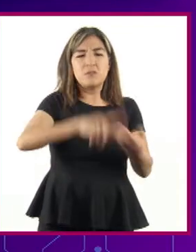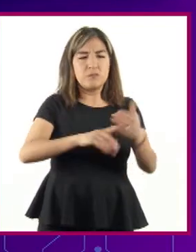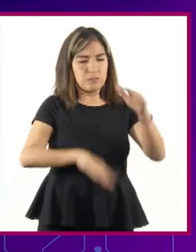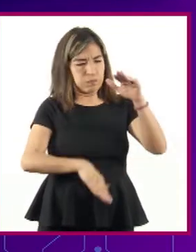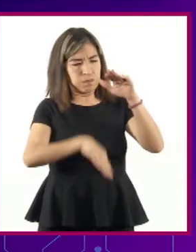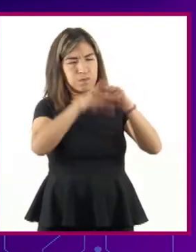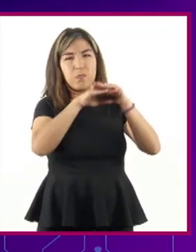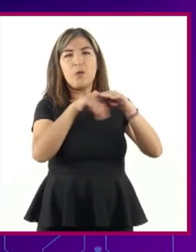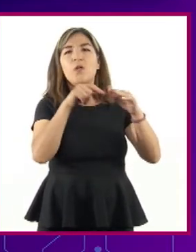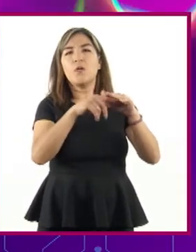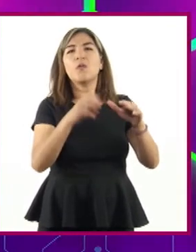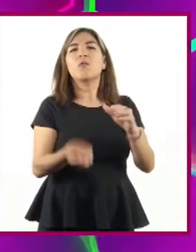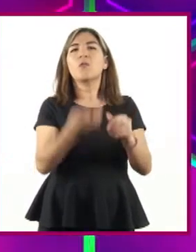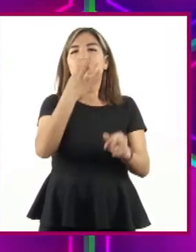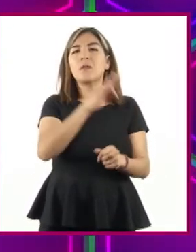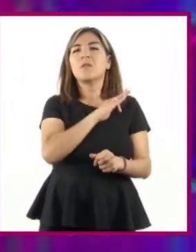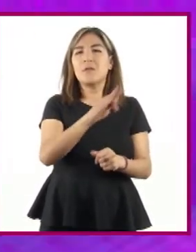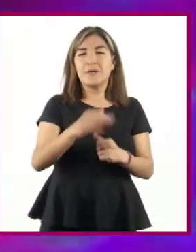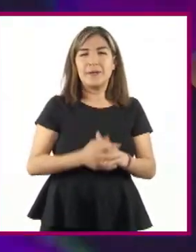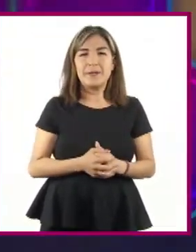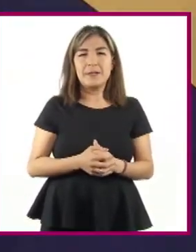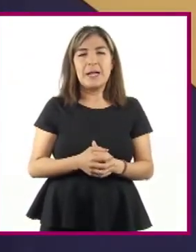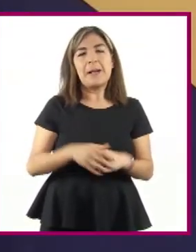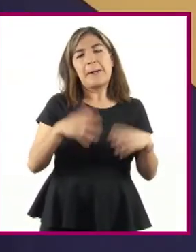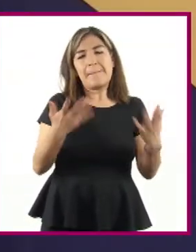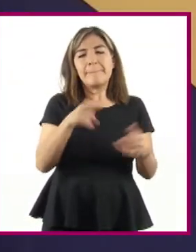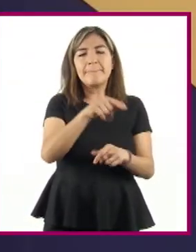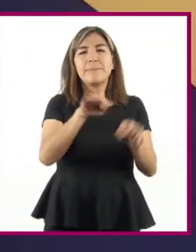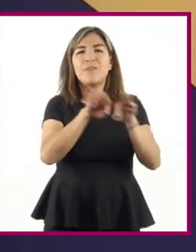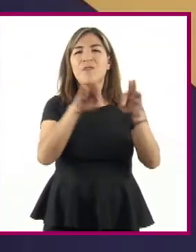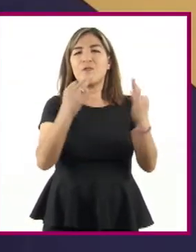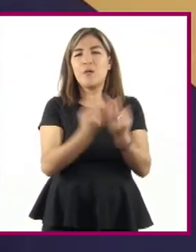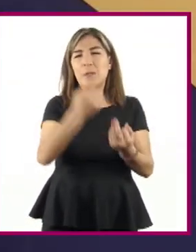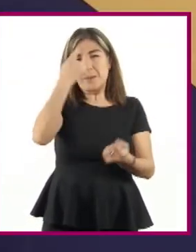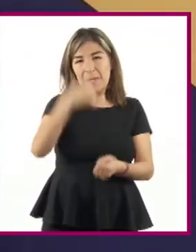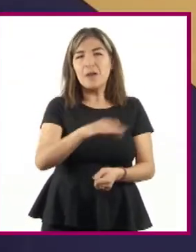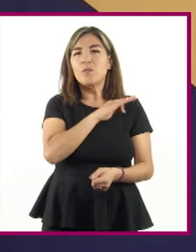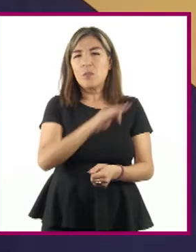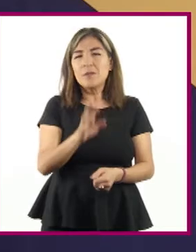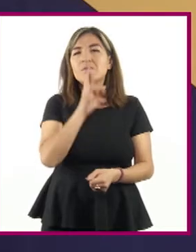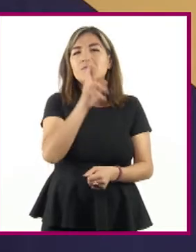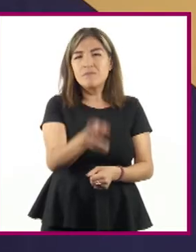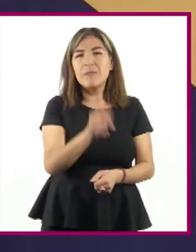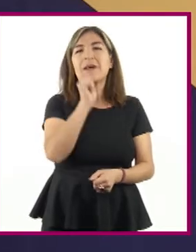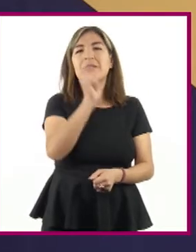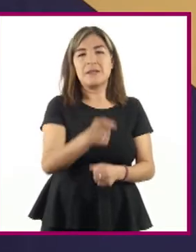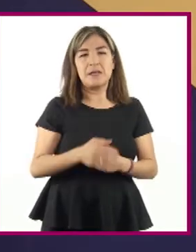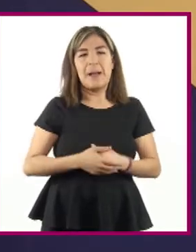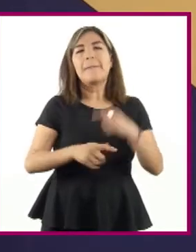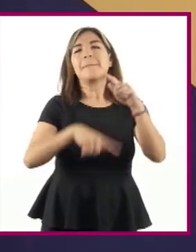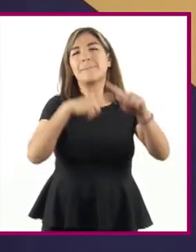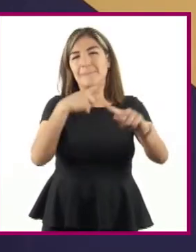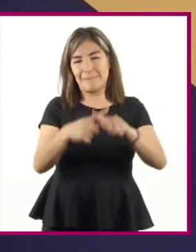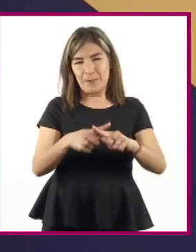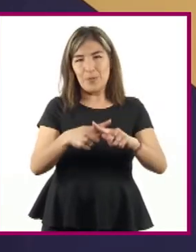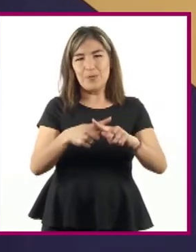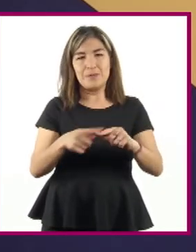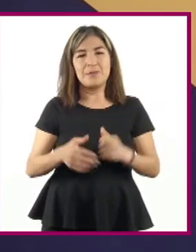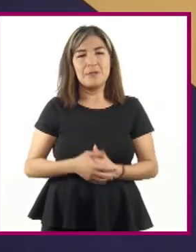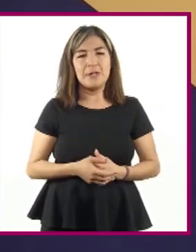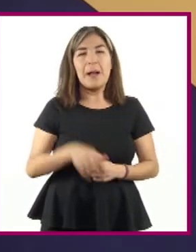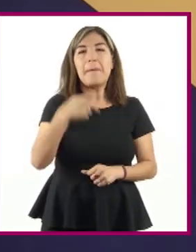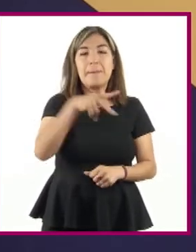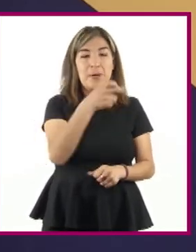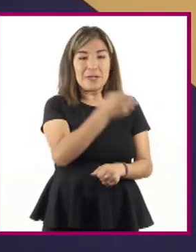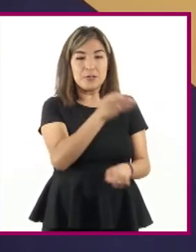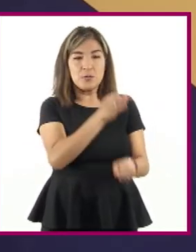leche contiene la jarra? En este caso, la forma adecuada para resolver lo anterior implica una multiplicación. Pero en